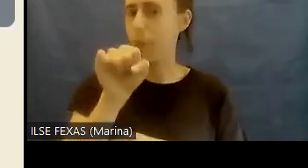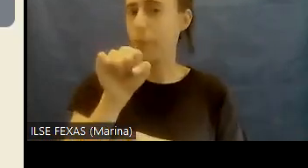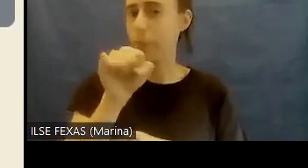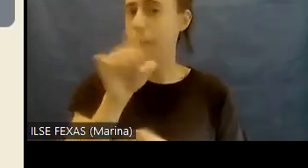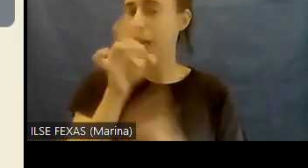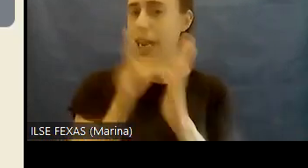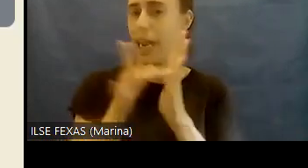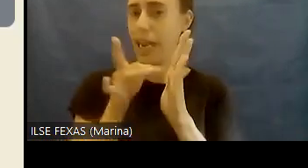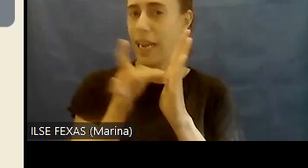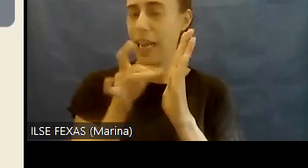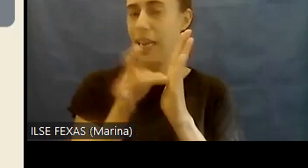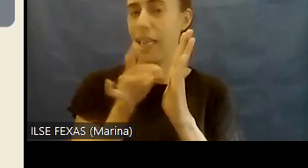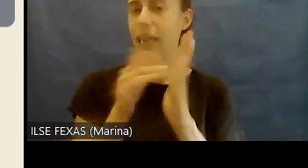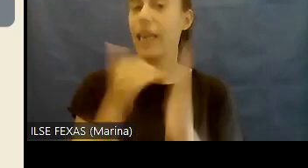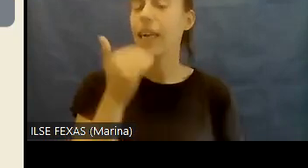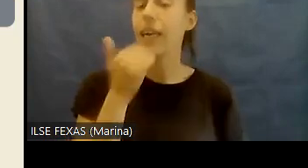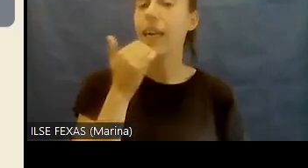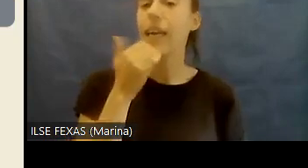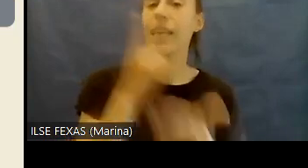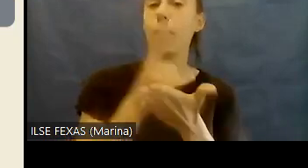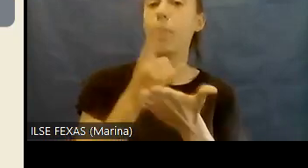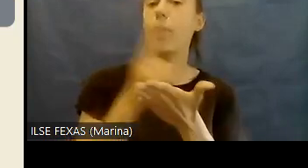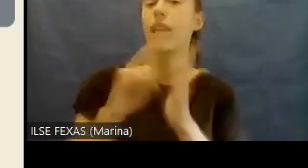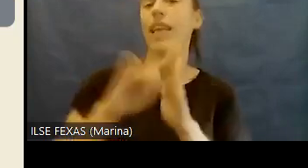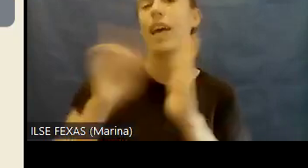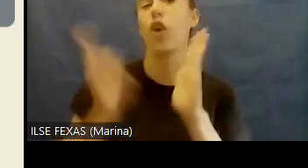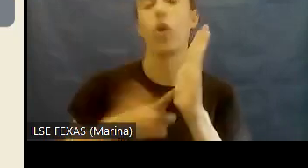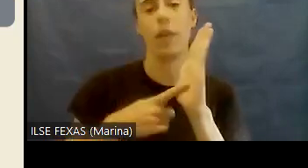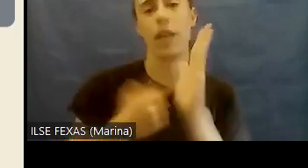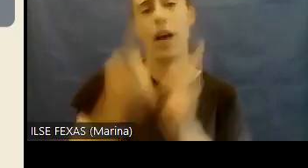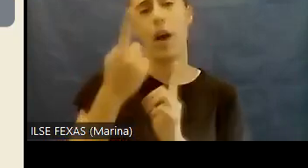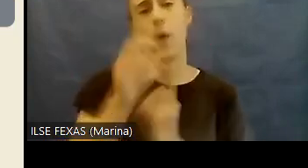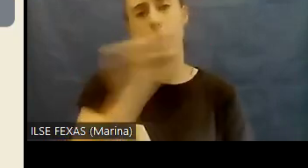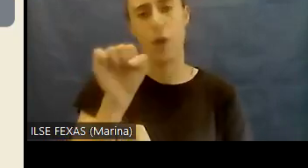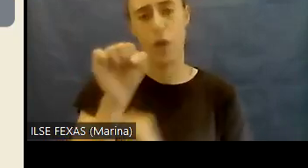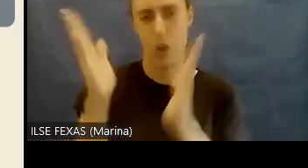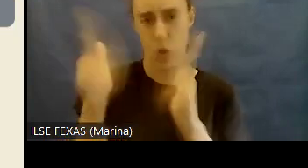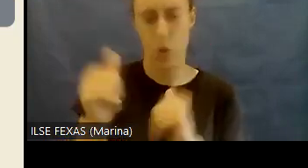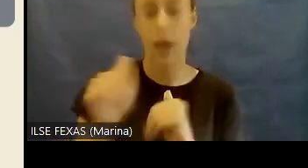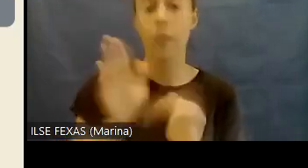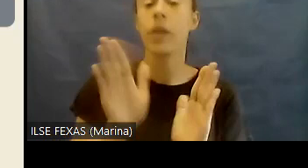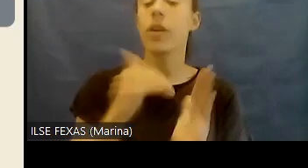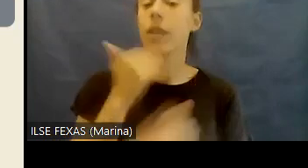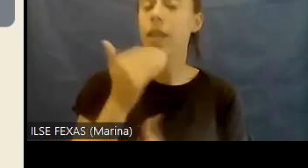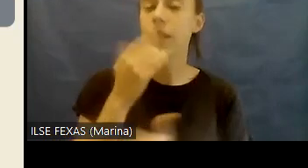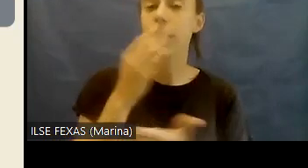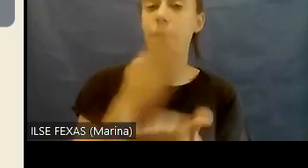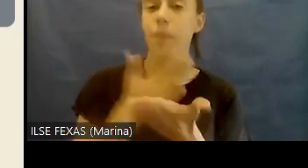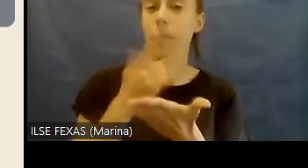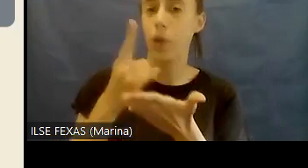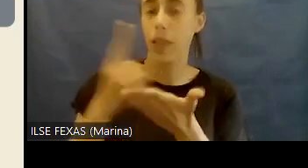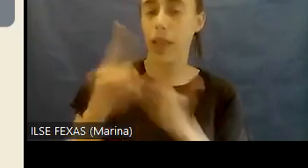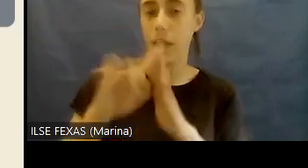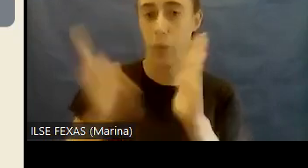ellos casi sería una proteína completa, le falta algún aminoácido, pero casi sería una proteína completa. Su capacidad regenerativa sobre